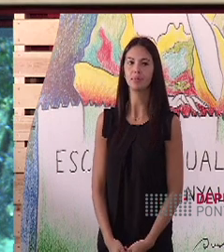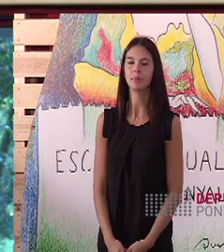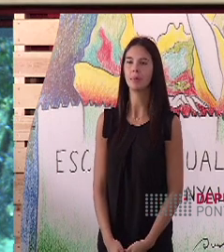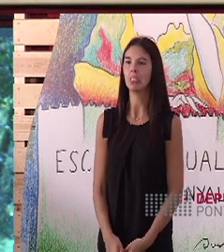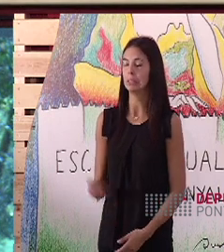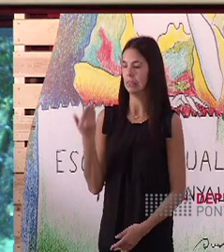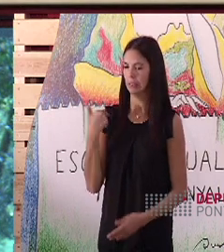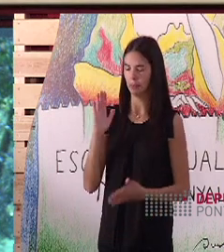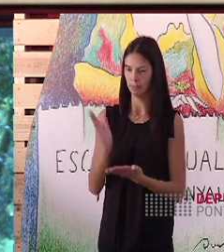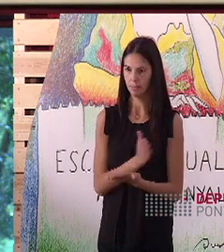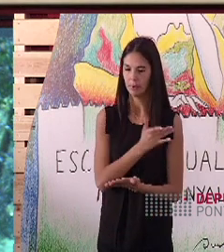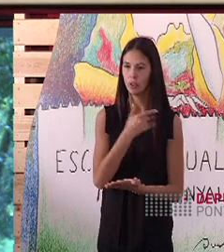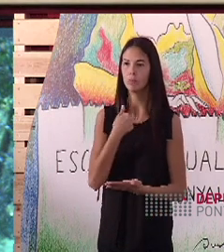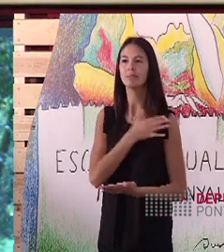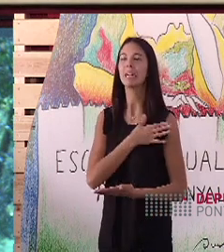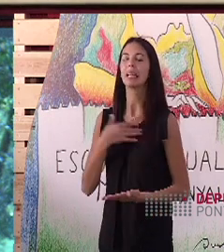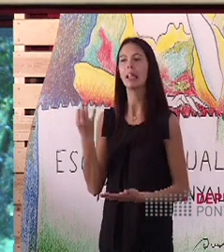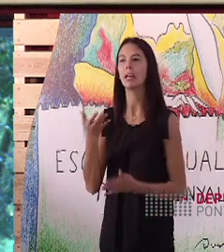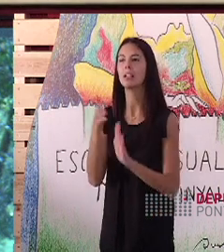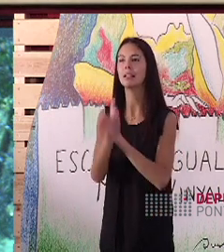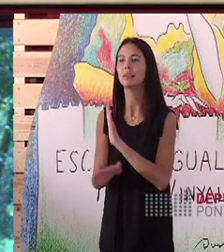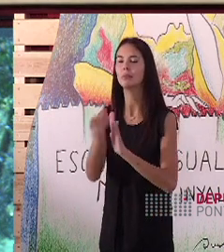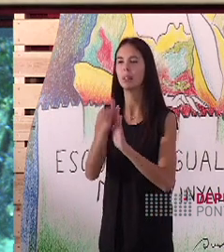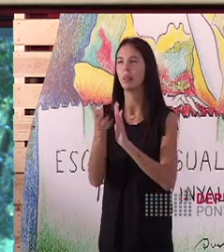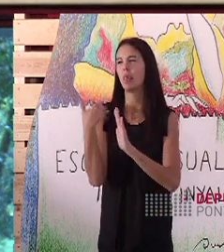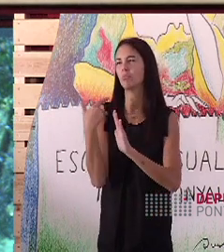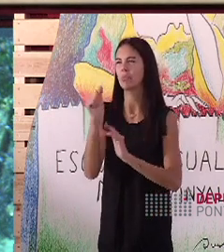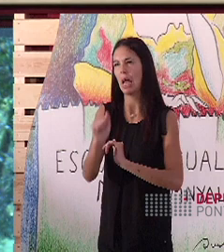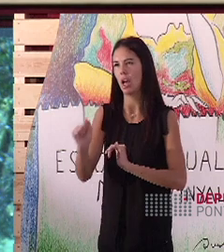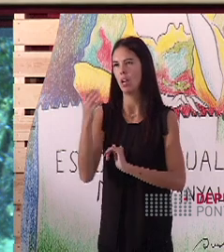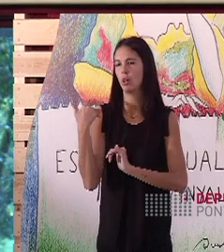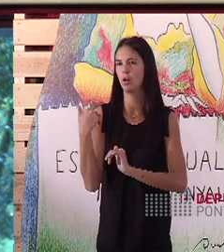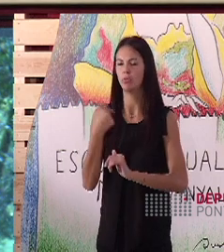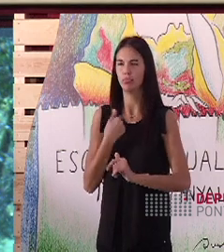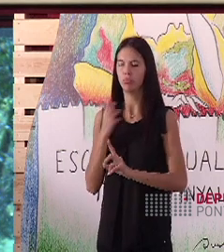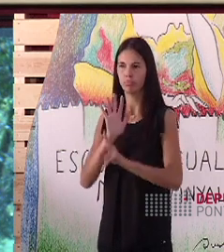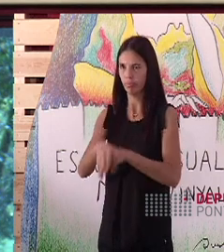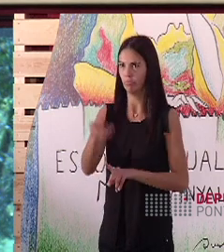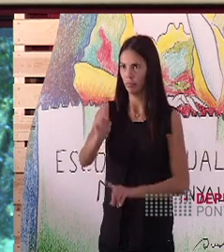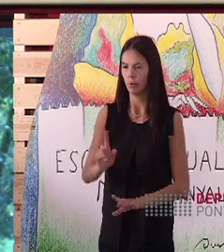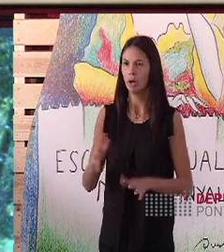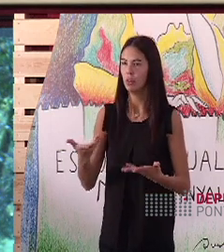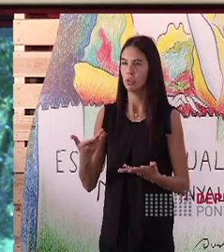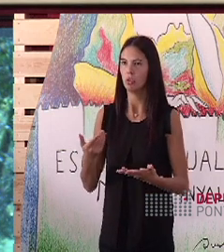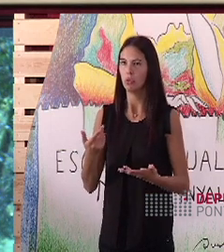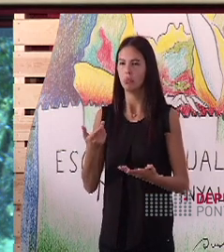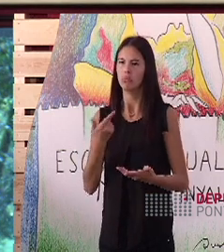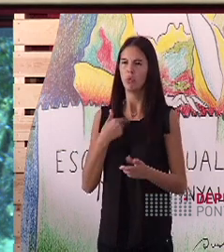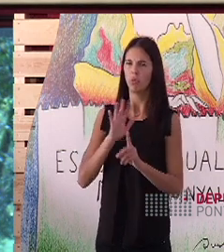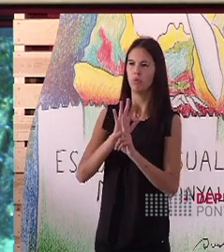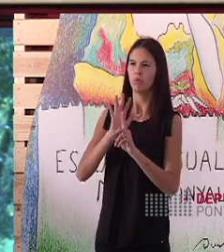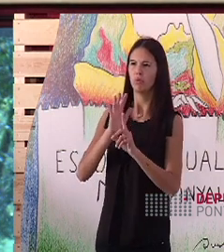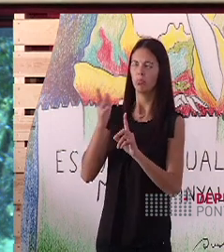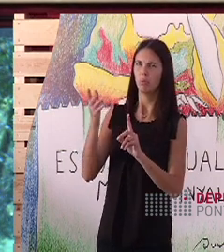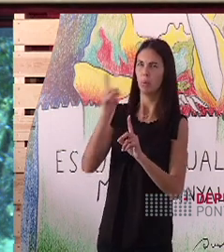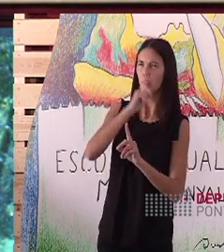Dicho esto, yo quería explicaros que hace algunos años yo no era abolicionista. No era regulacionista,